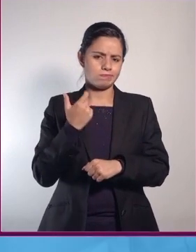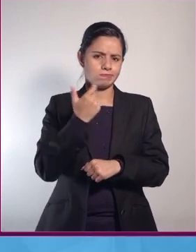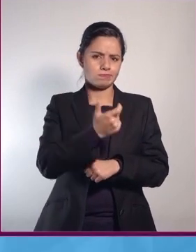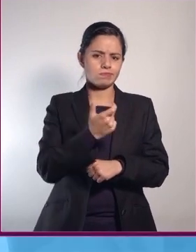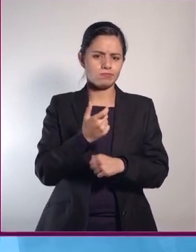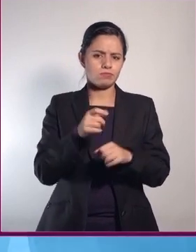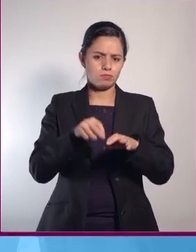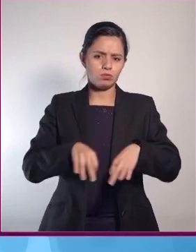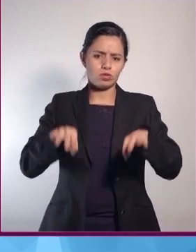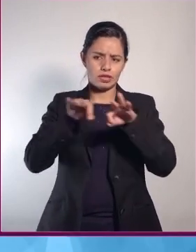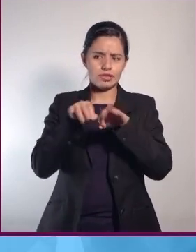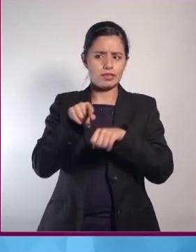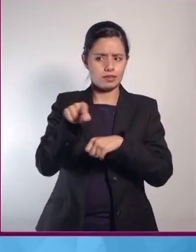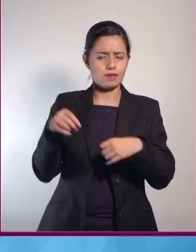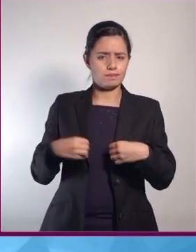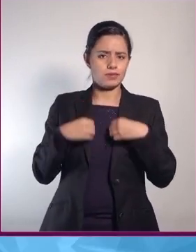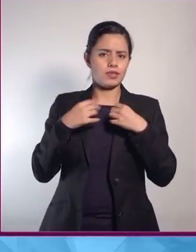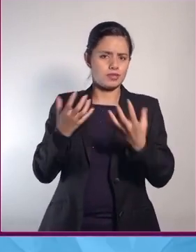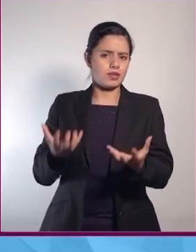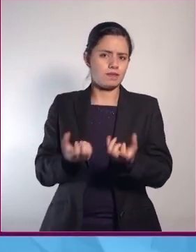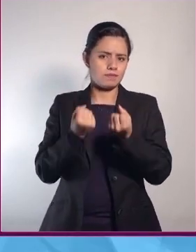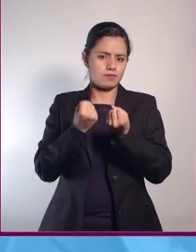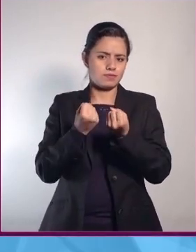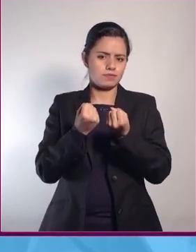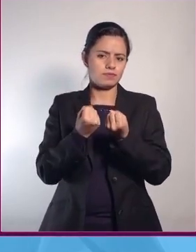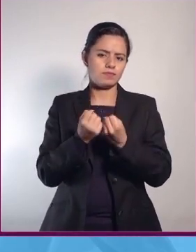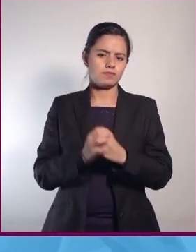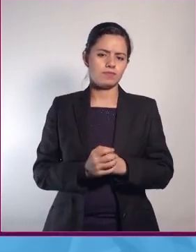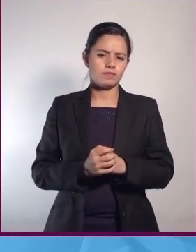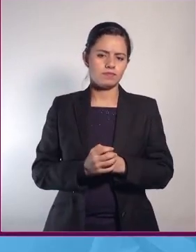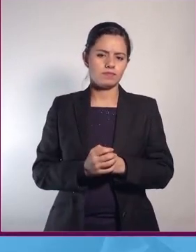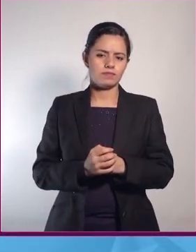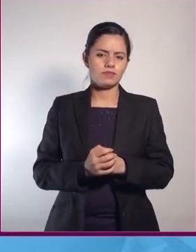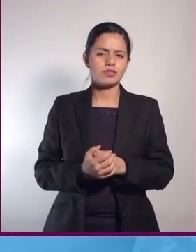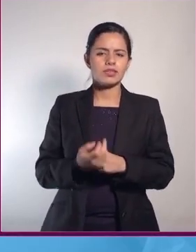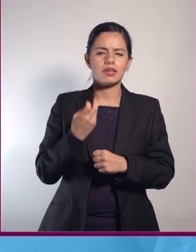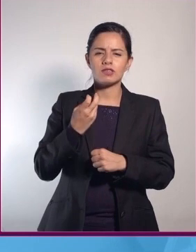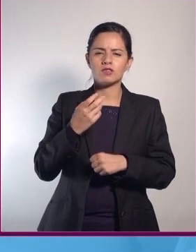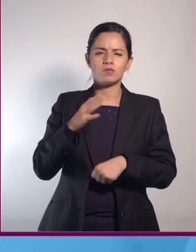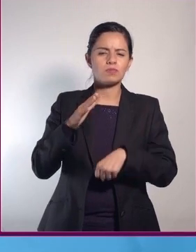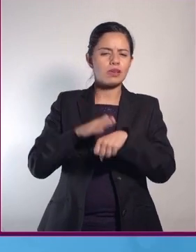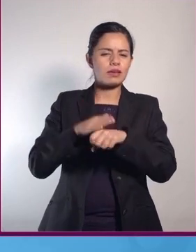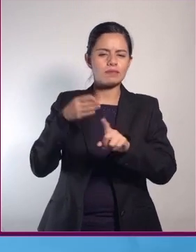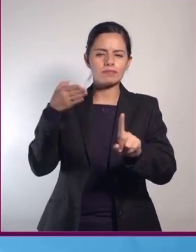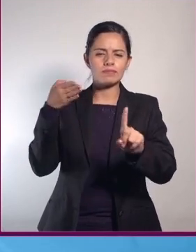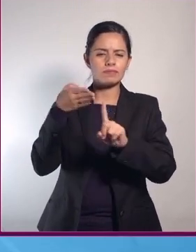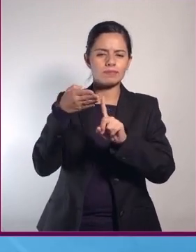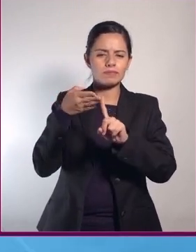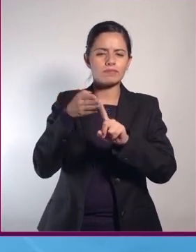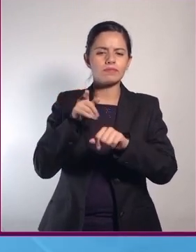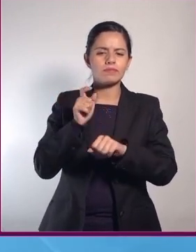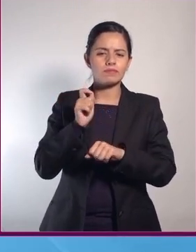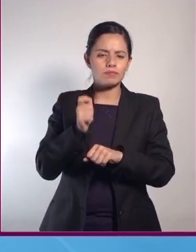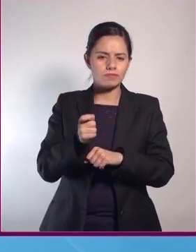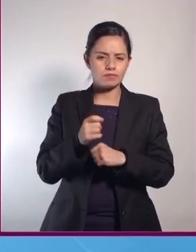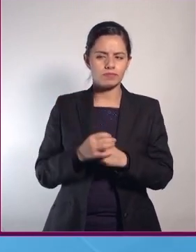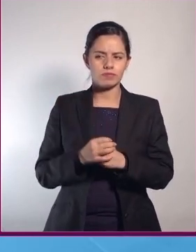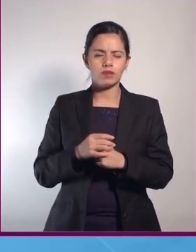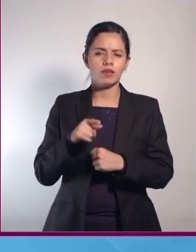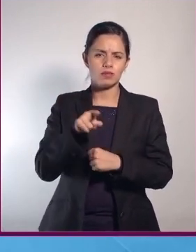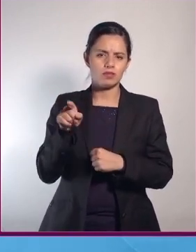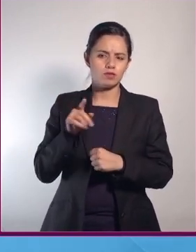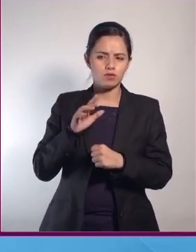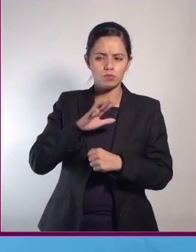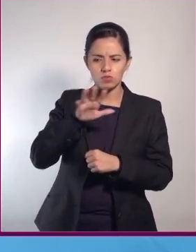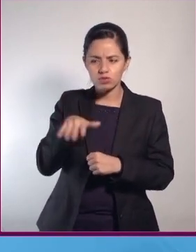y salva vidas, ¿no? Entonces, por esa razón, más que todo, mi persona muy consciente, vamos a buscar